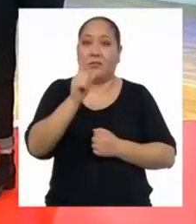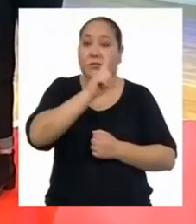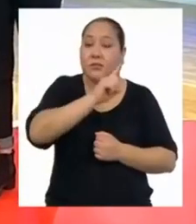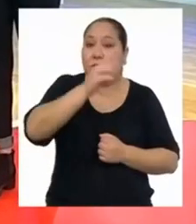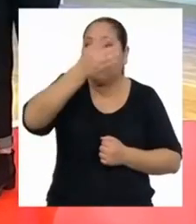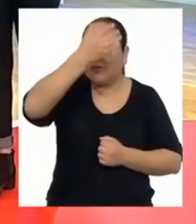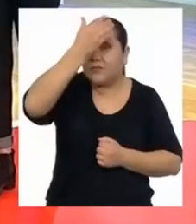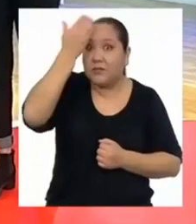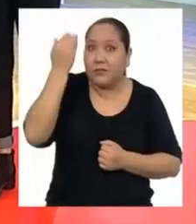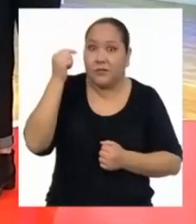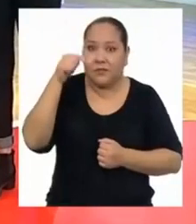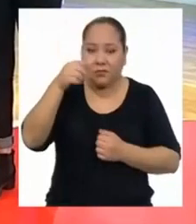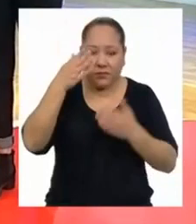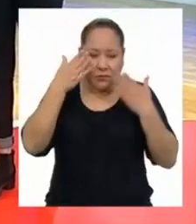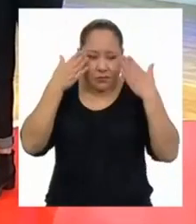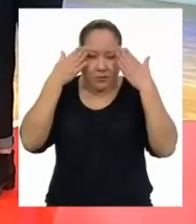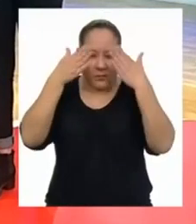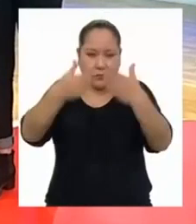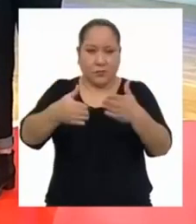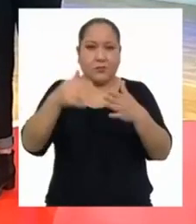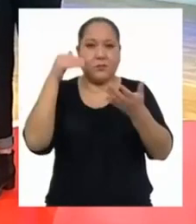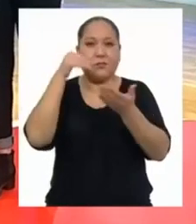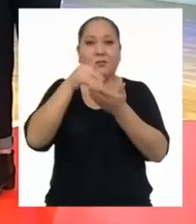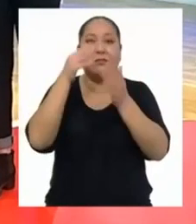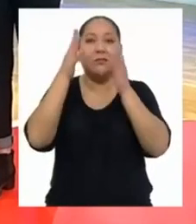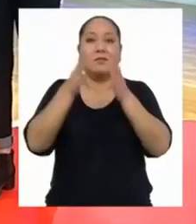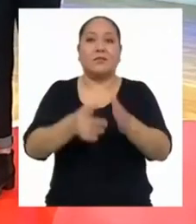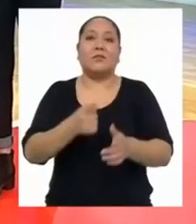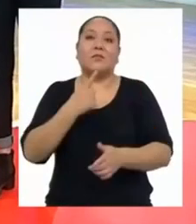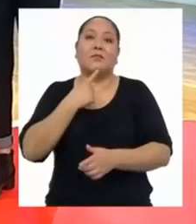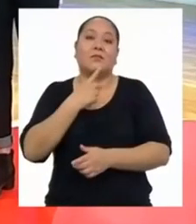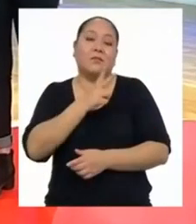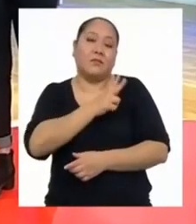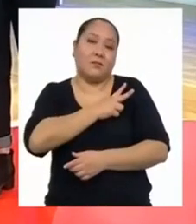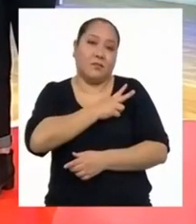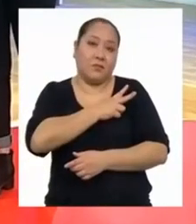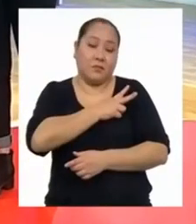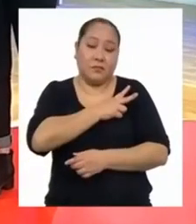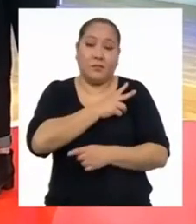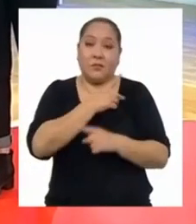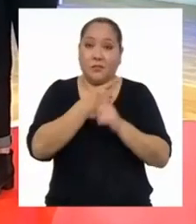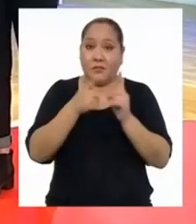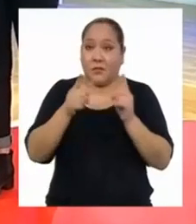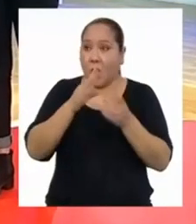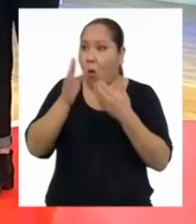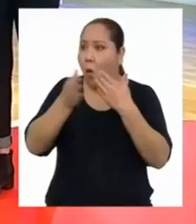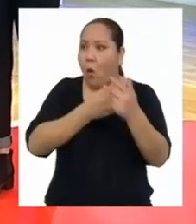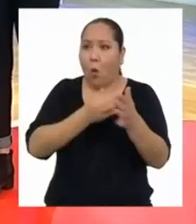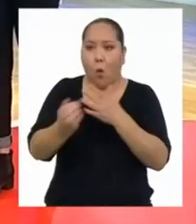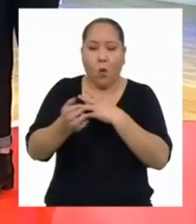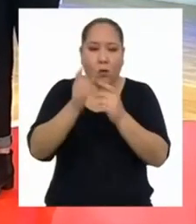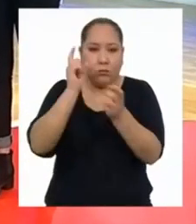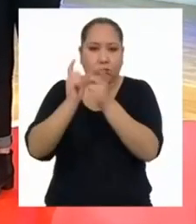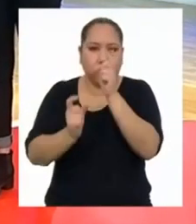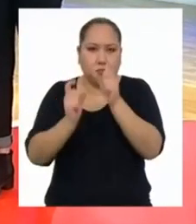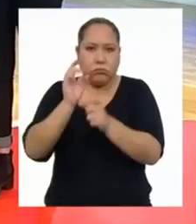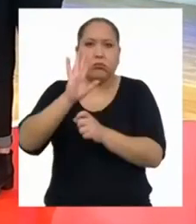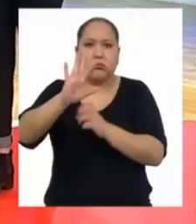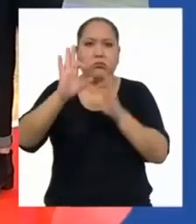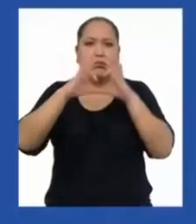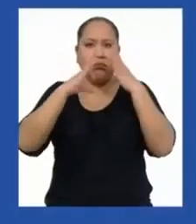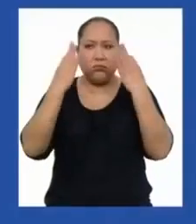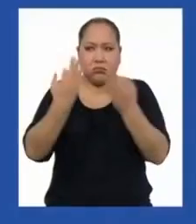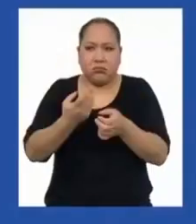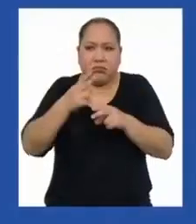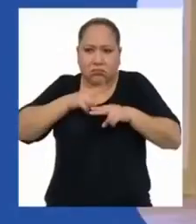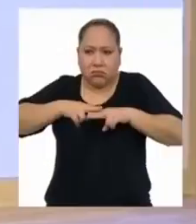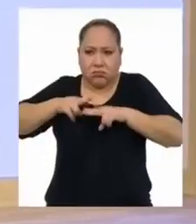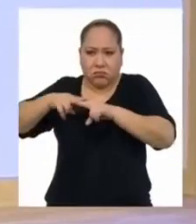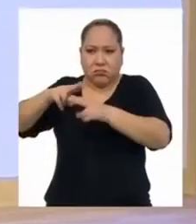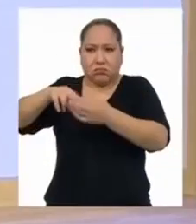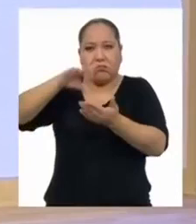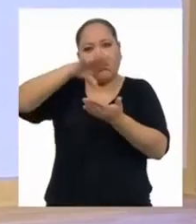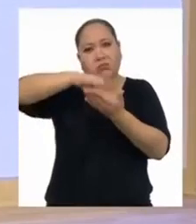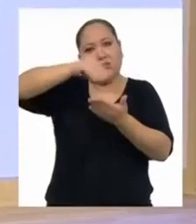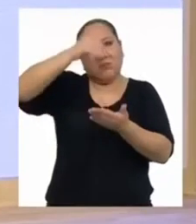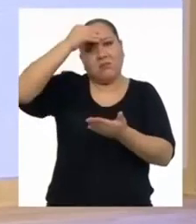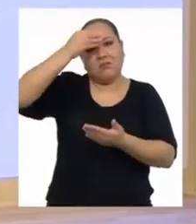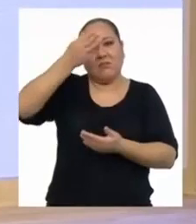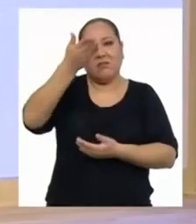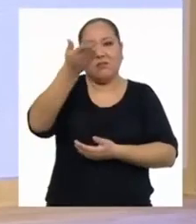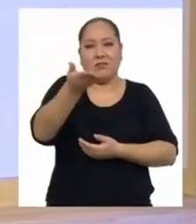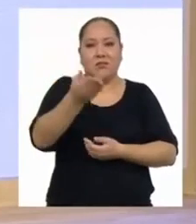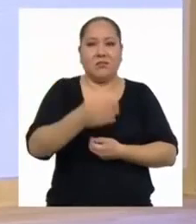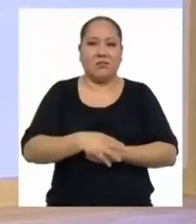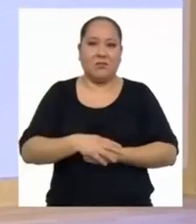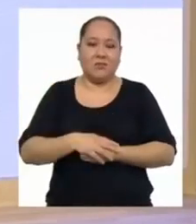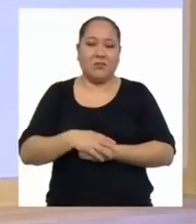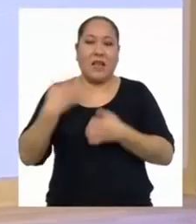está dirigido a estudiantes de segundo de secundaria, pero cualquier miembro de tu familia puede sentarse y aprender contigo. Y es que como hemos